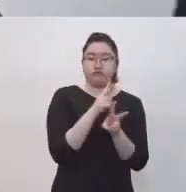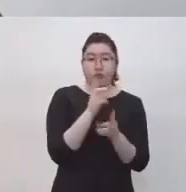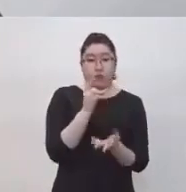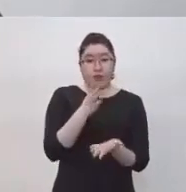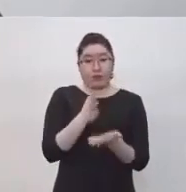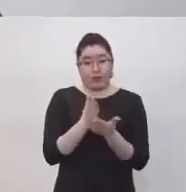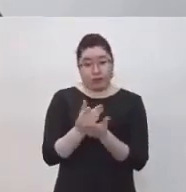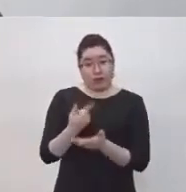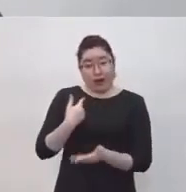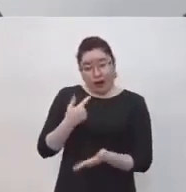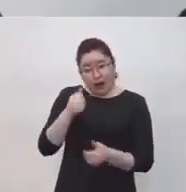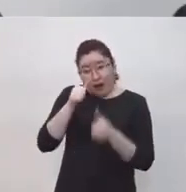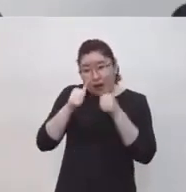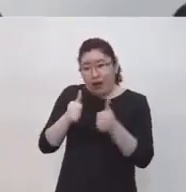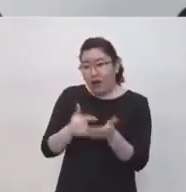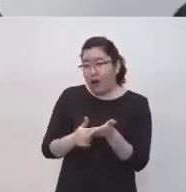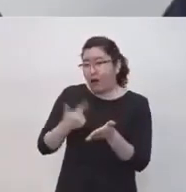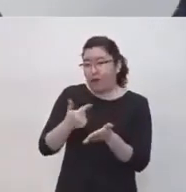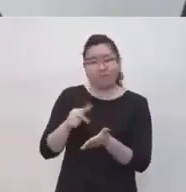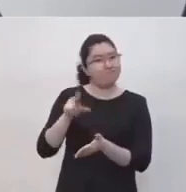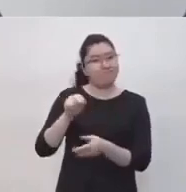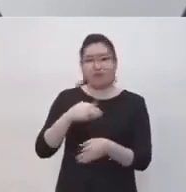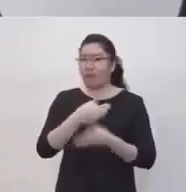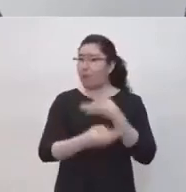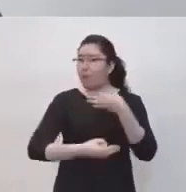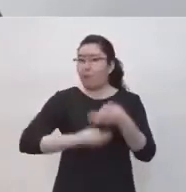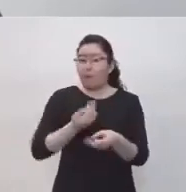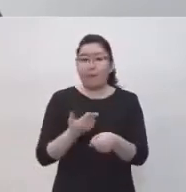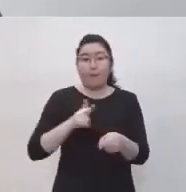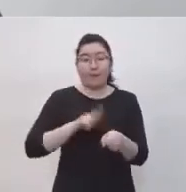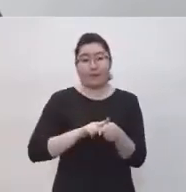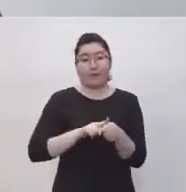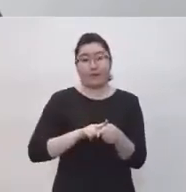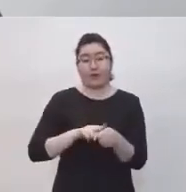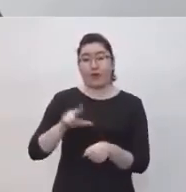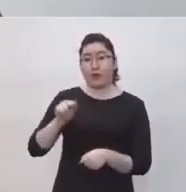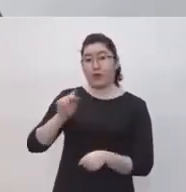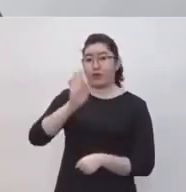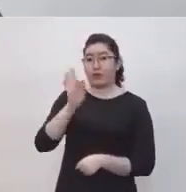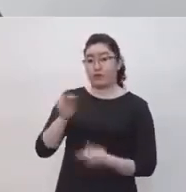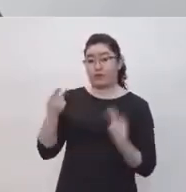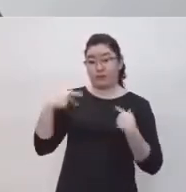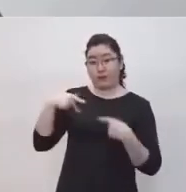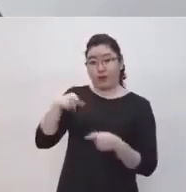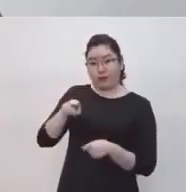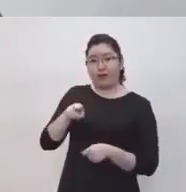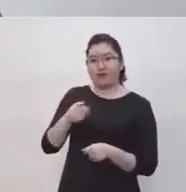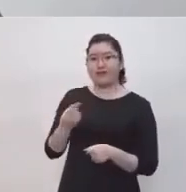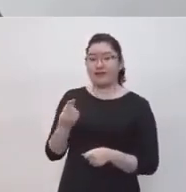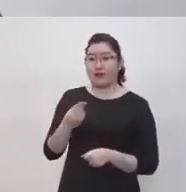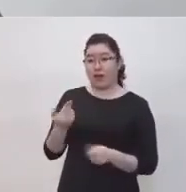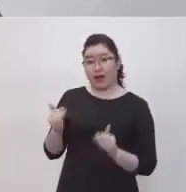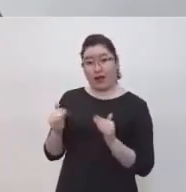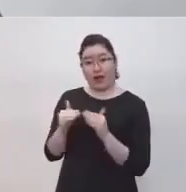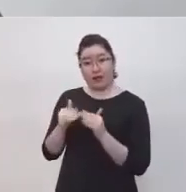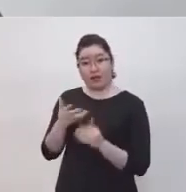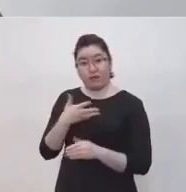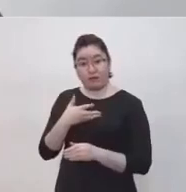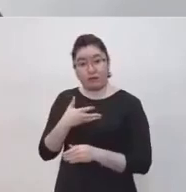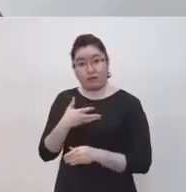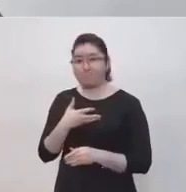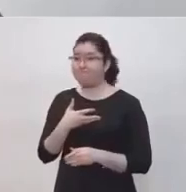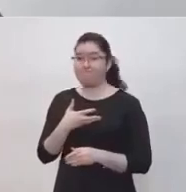en los cuidados intensivos. Es fundamental también para el 80% de los casos. No todos tienen oxígeno domiciliario, pero